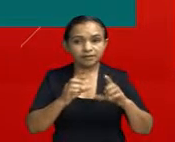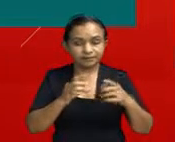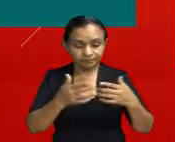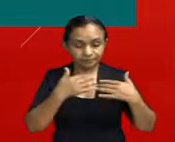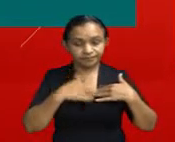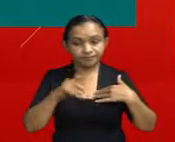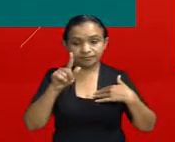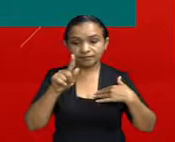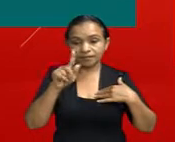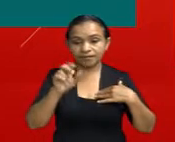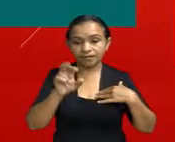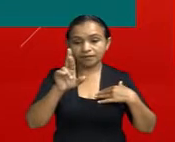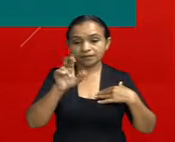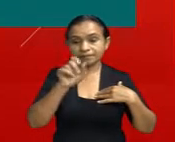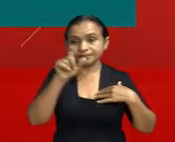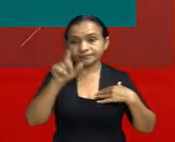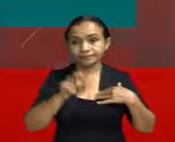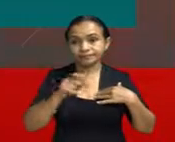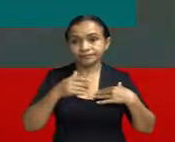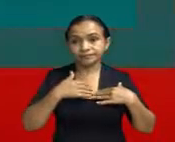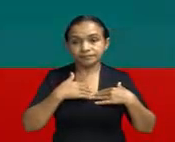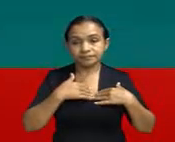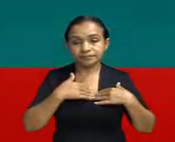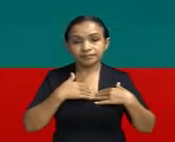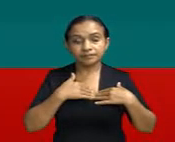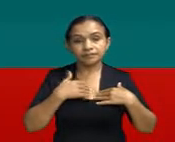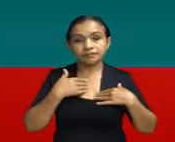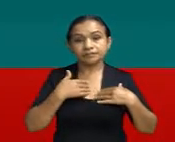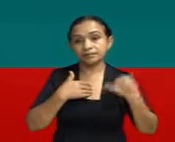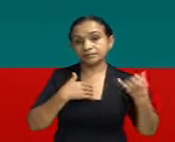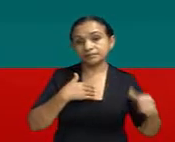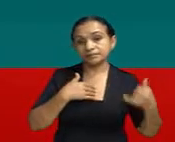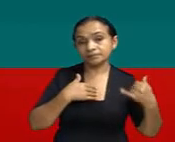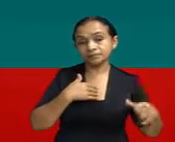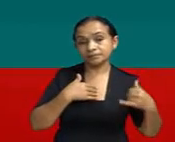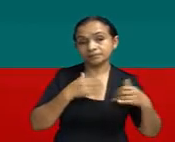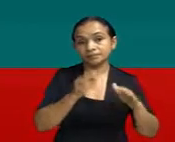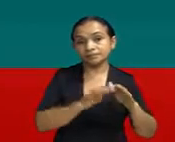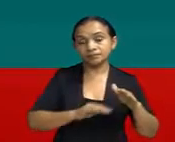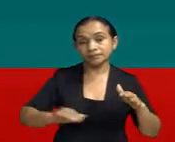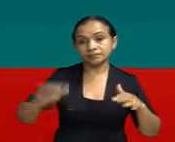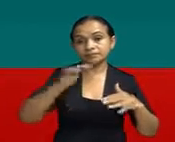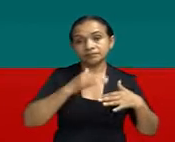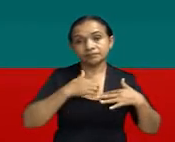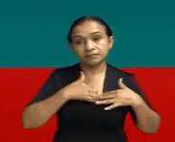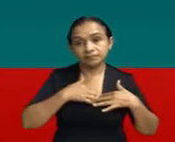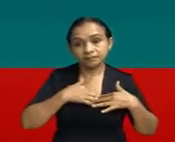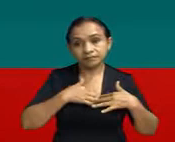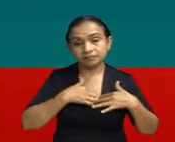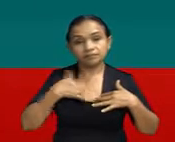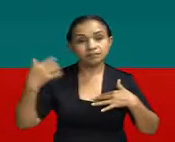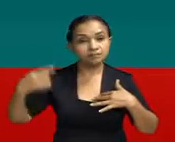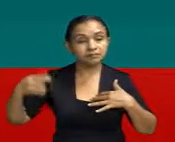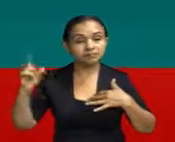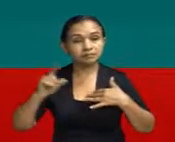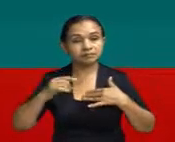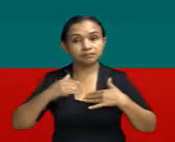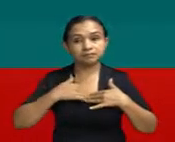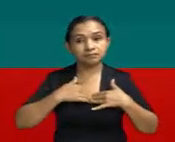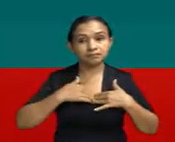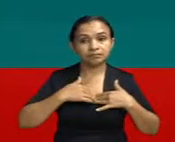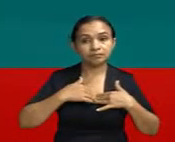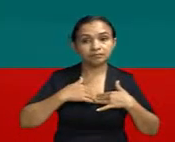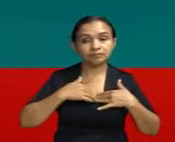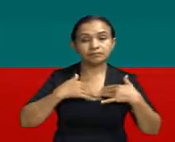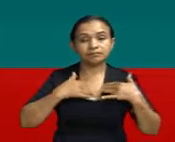tórax y más que todo 2/3 está al lado izquierdo. Por eso se siente más en el lado izquierdo que al lado derecho. Y siempre, por ejemplo,